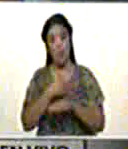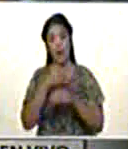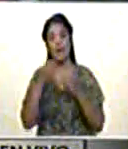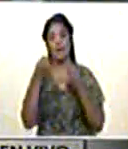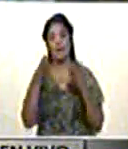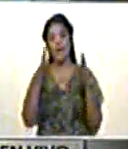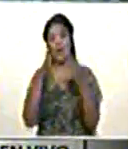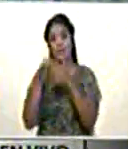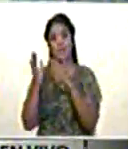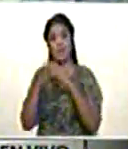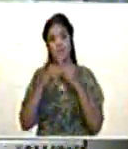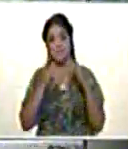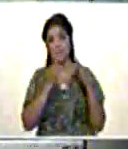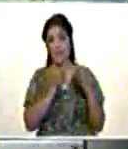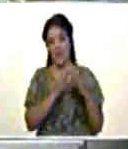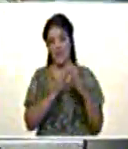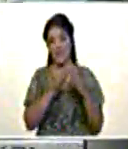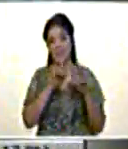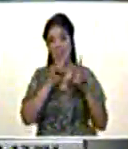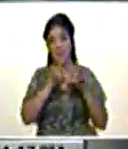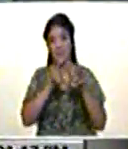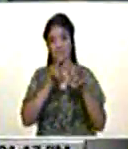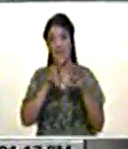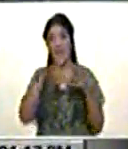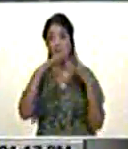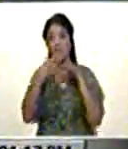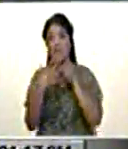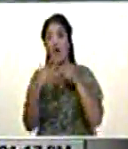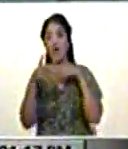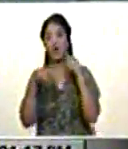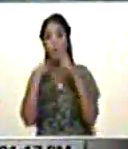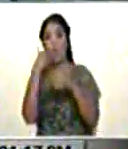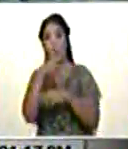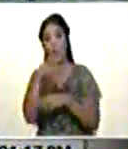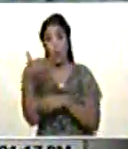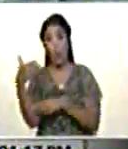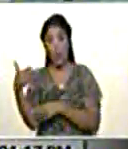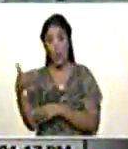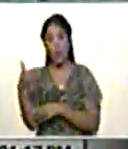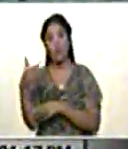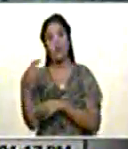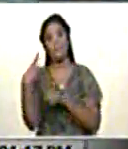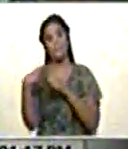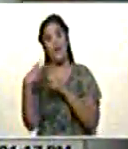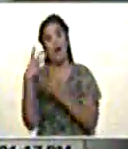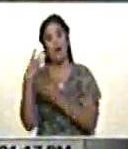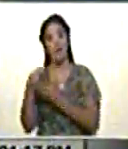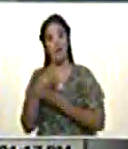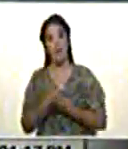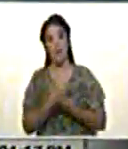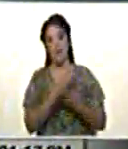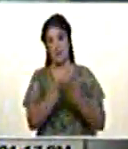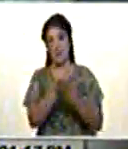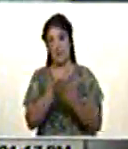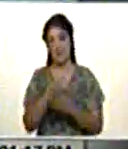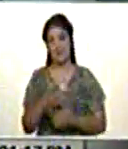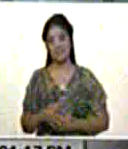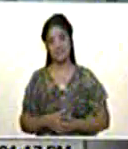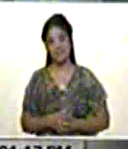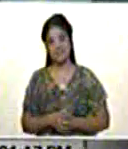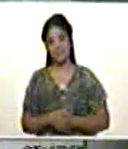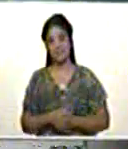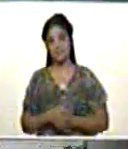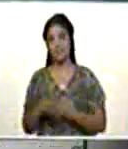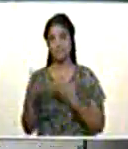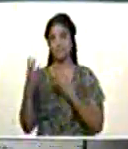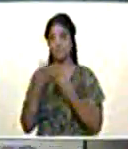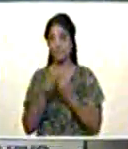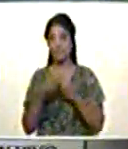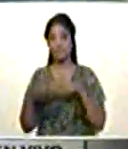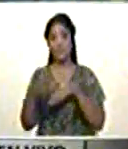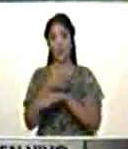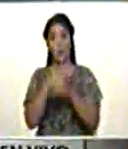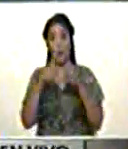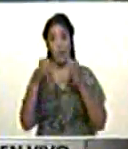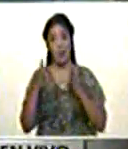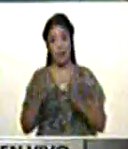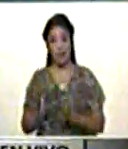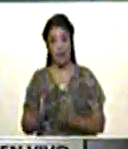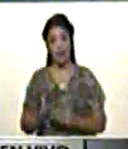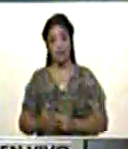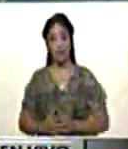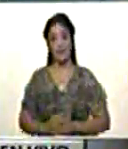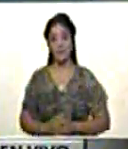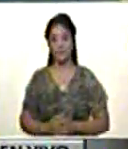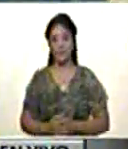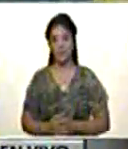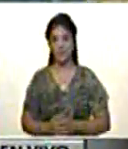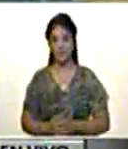Vivienda Venezuela, Barrio Nuevo, Barrio Tricolor y Comuna. Y bueno, acompañado del señor gobernador, mi coronel